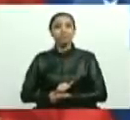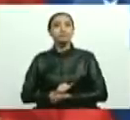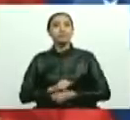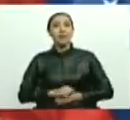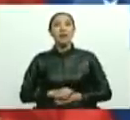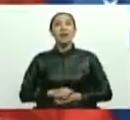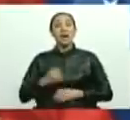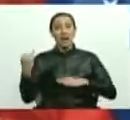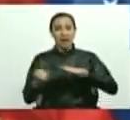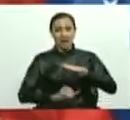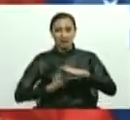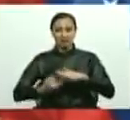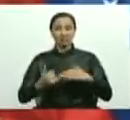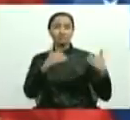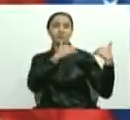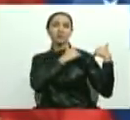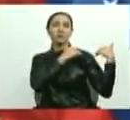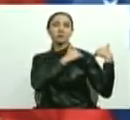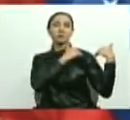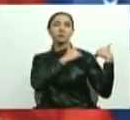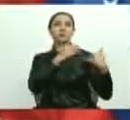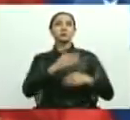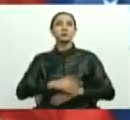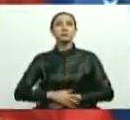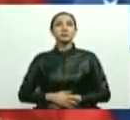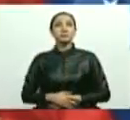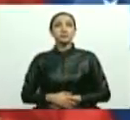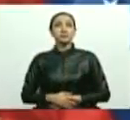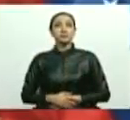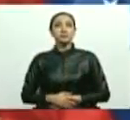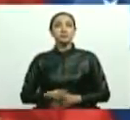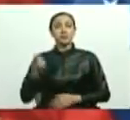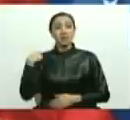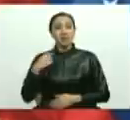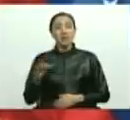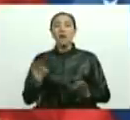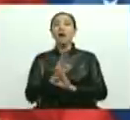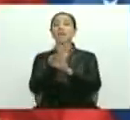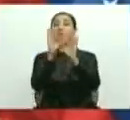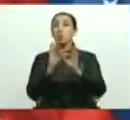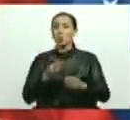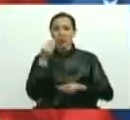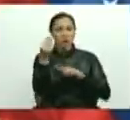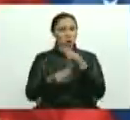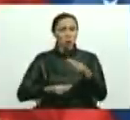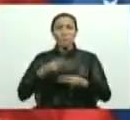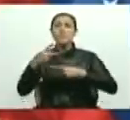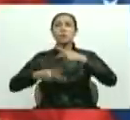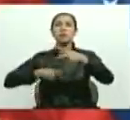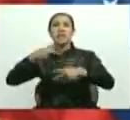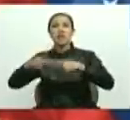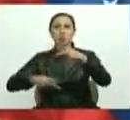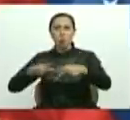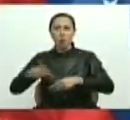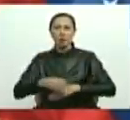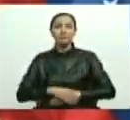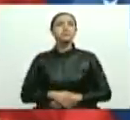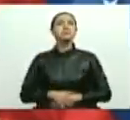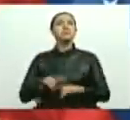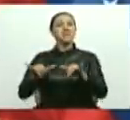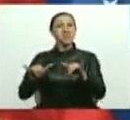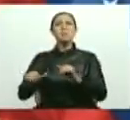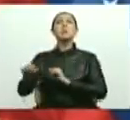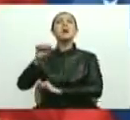que tienen como evacuar en base al debido proceso su respectiva